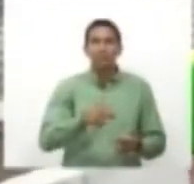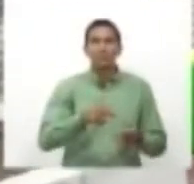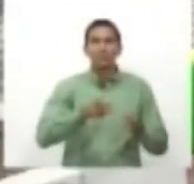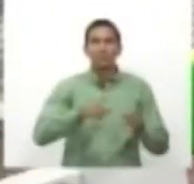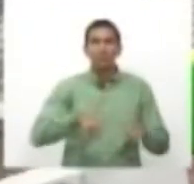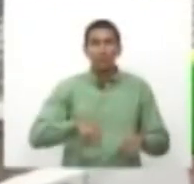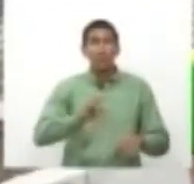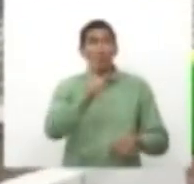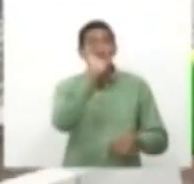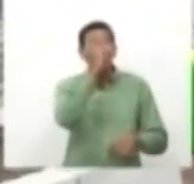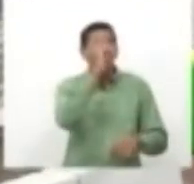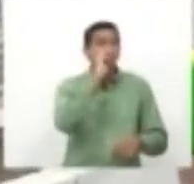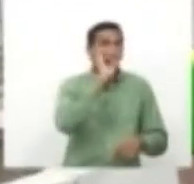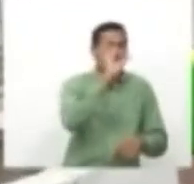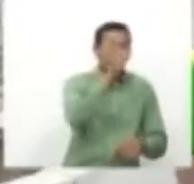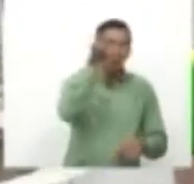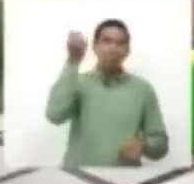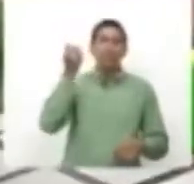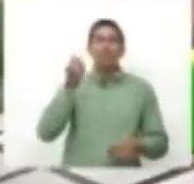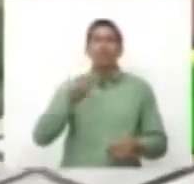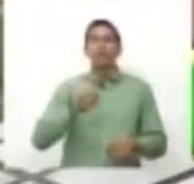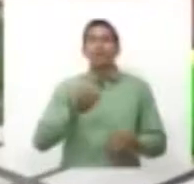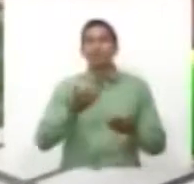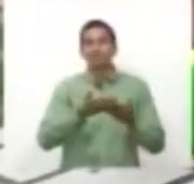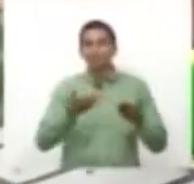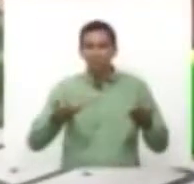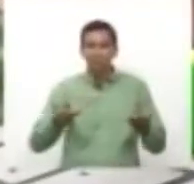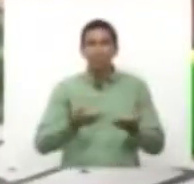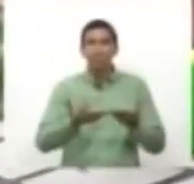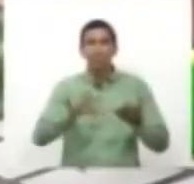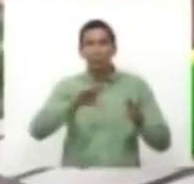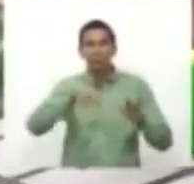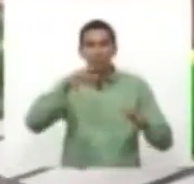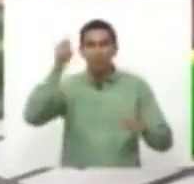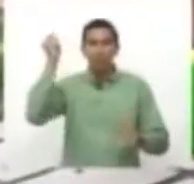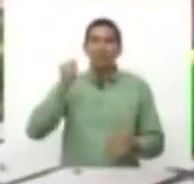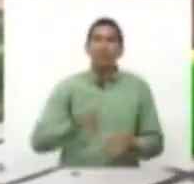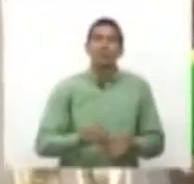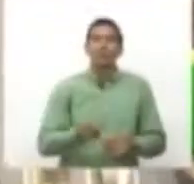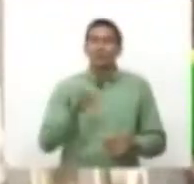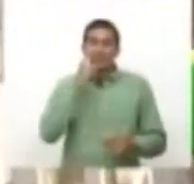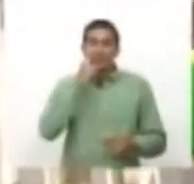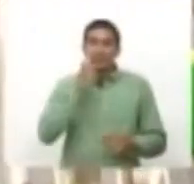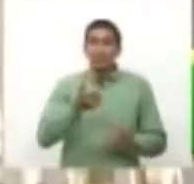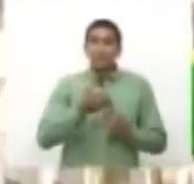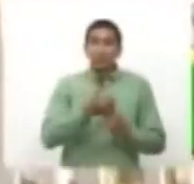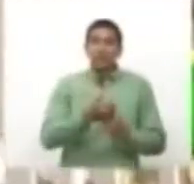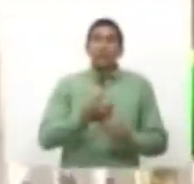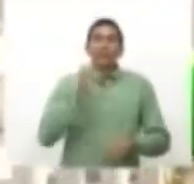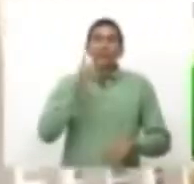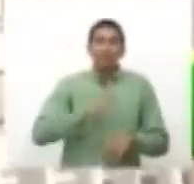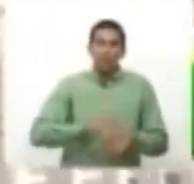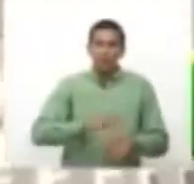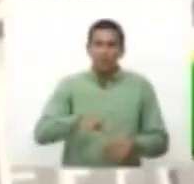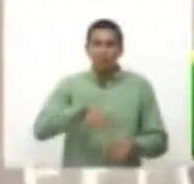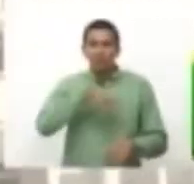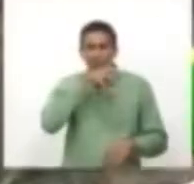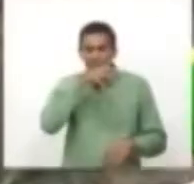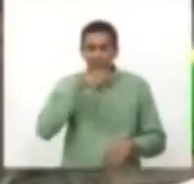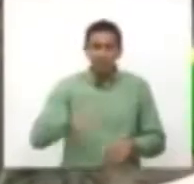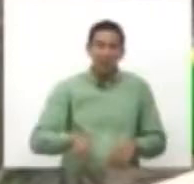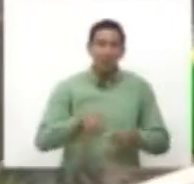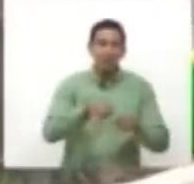roban los bombillos y hasta las poteras. Es tanta la inseguridad que han tenido que recurrir a utilizar sus mascotas como